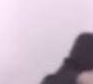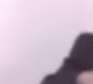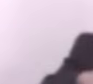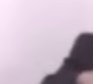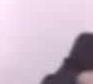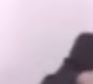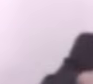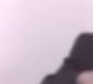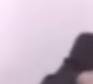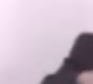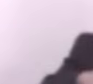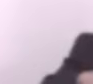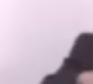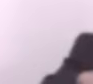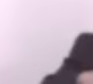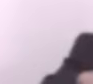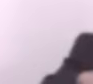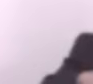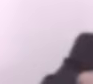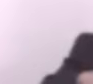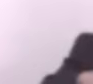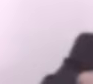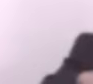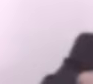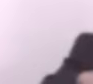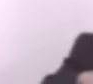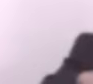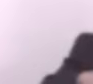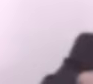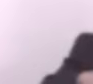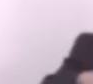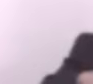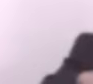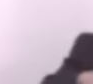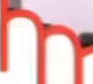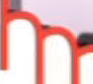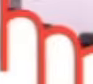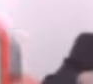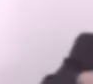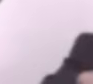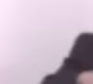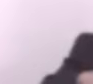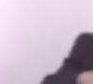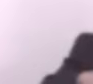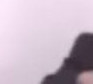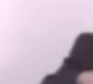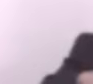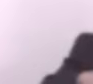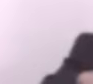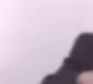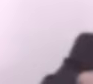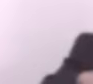compartiéndolo también suscribiéndose y activándose la campanita porque de esa manera me ayudan a llegar a muchas